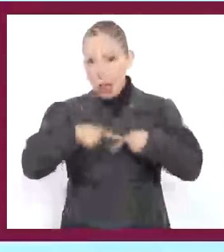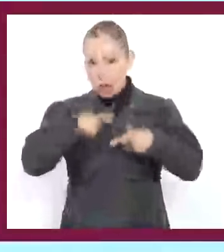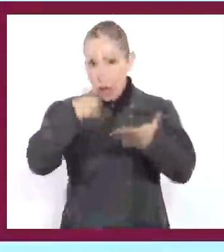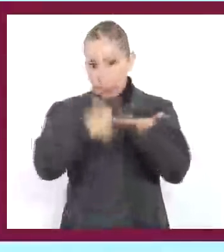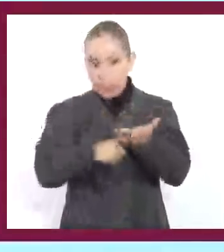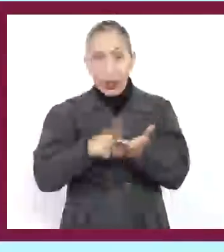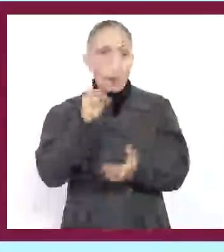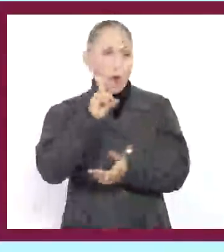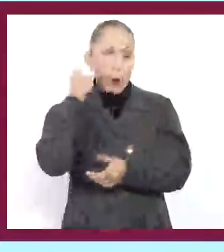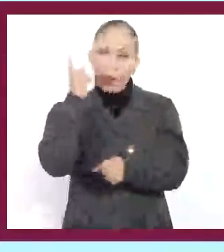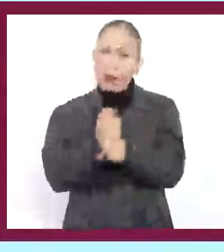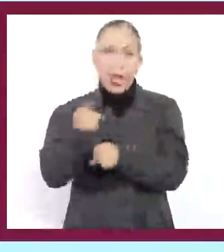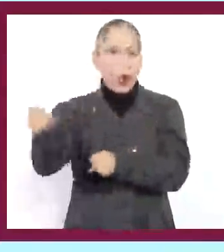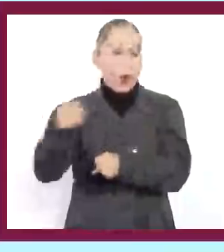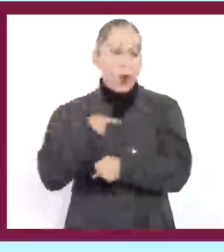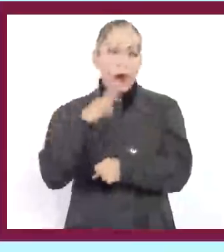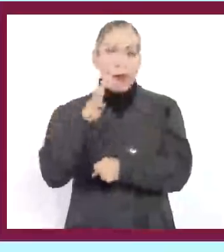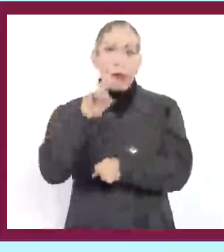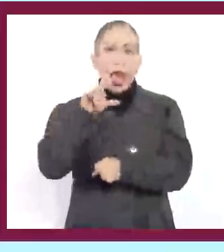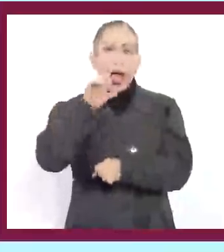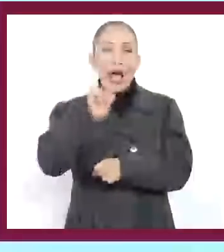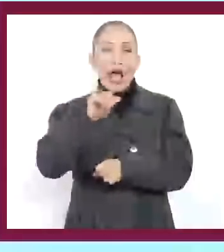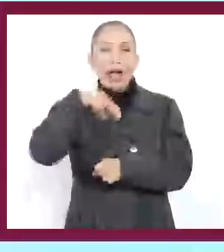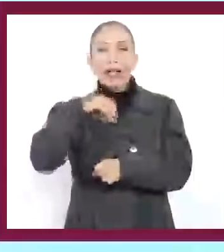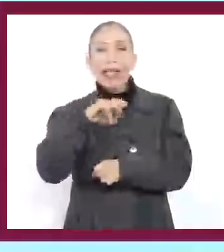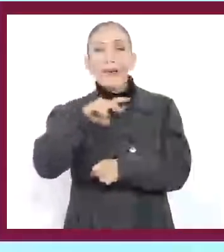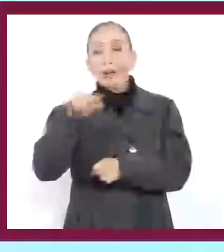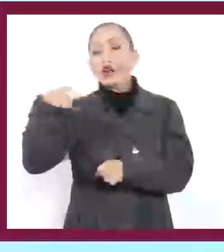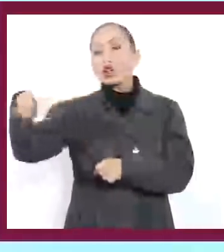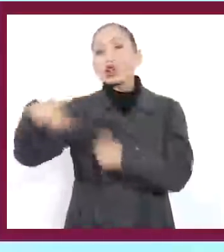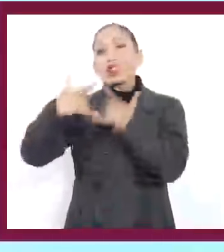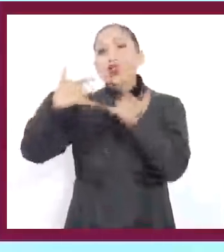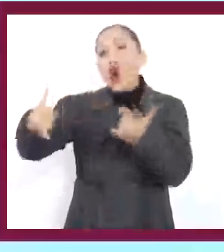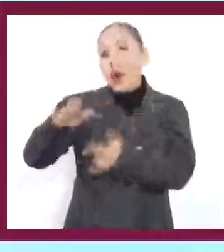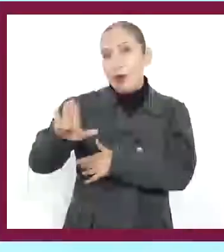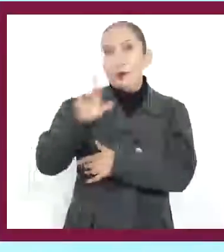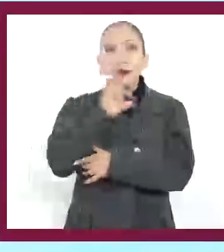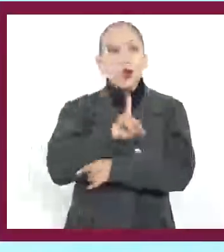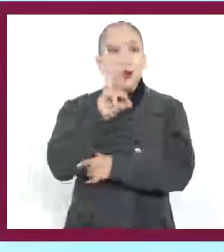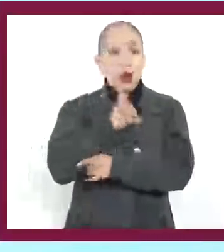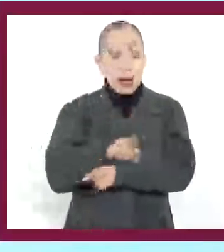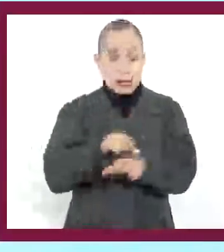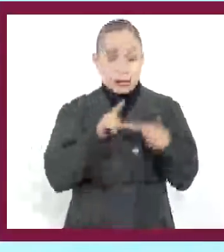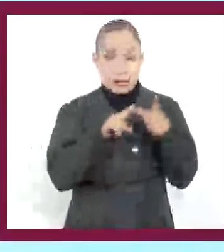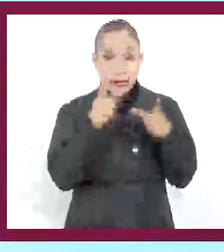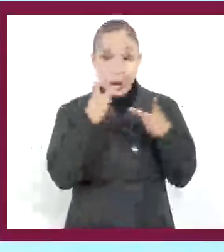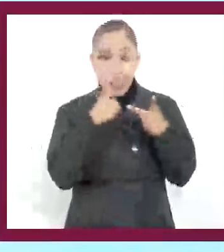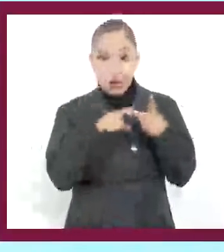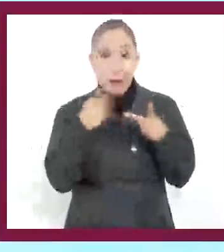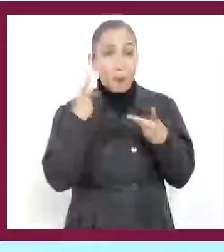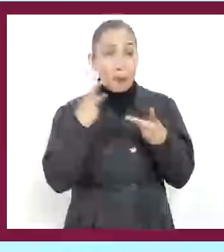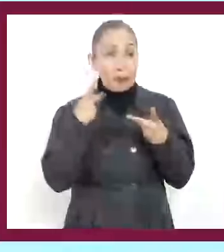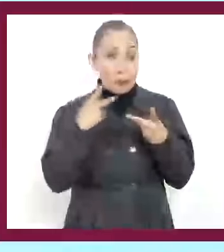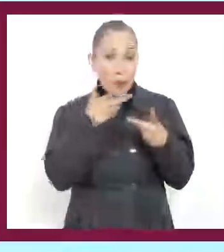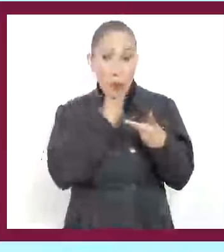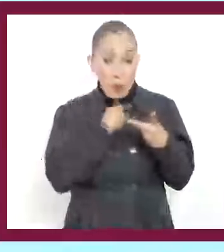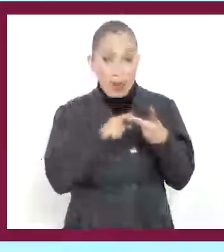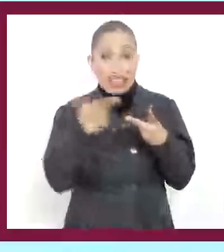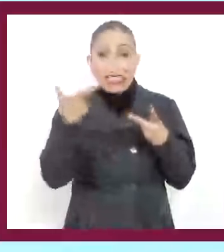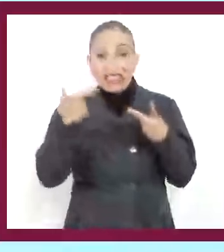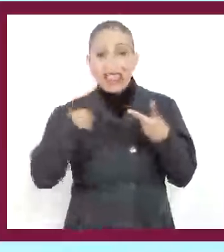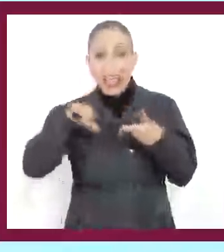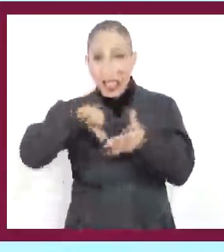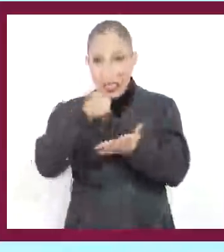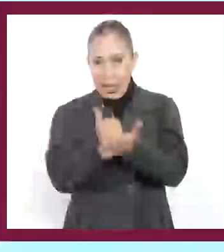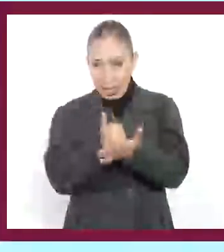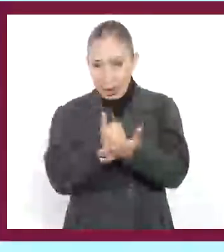La protagonista es Blancanieves, porque la historia gira alrededor de ella. Los secundarios son el príncipe y los 7